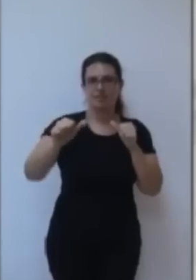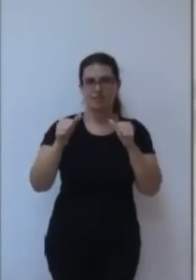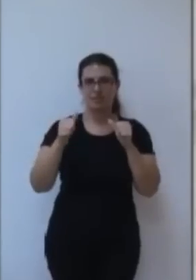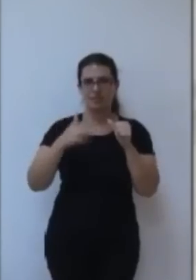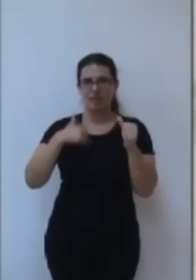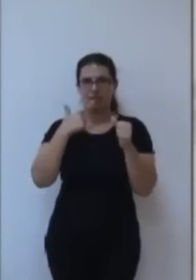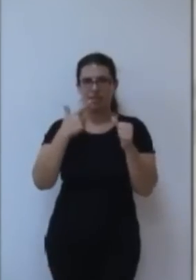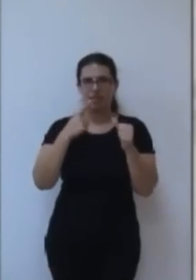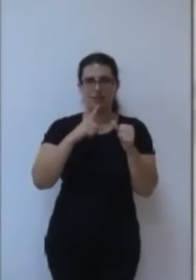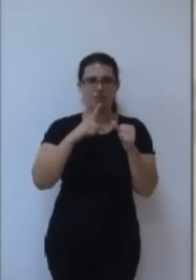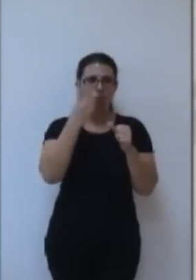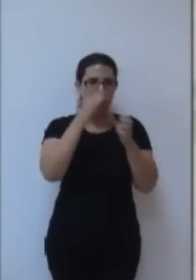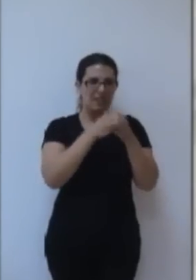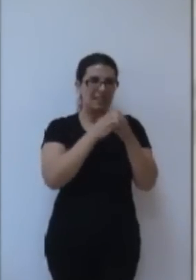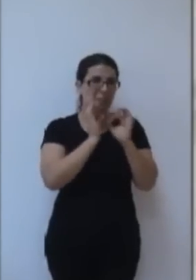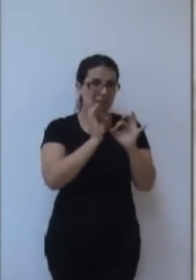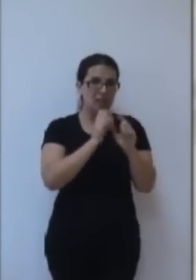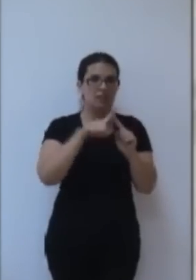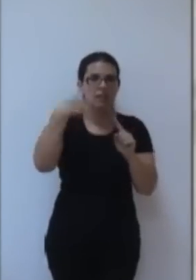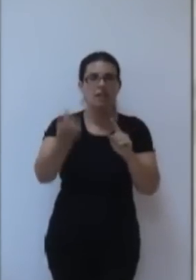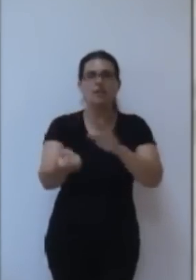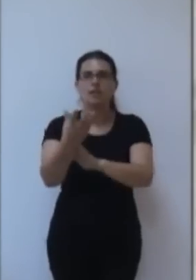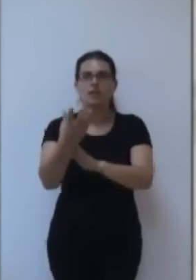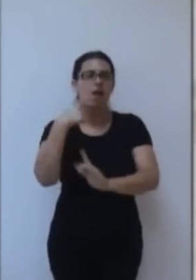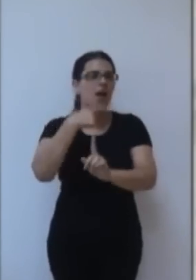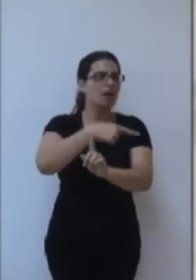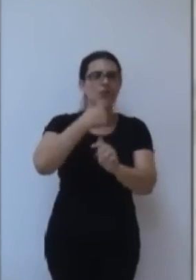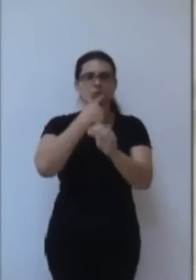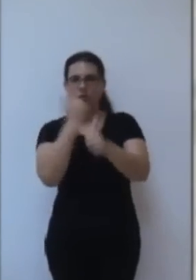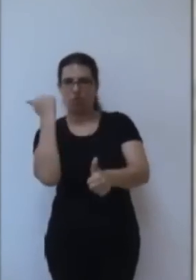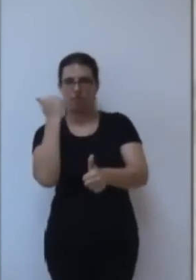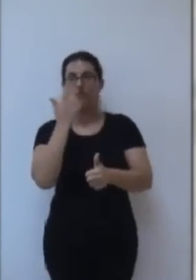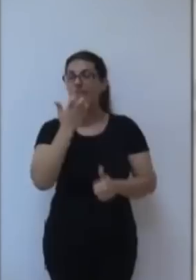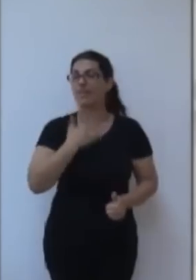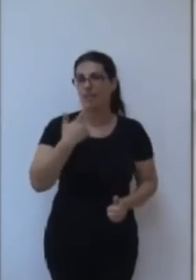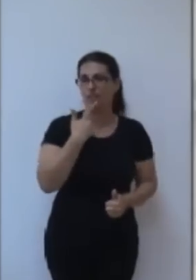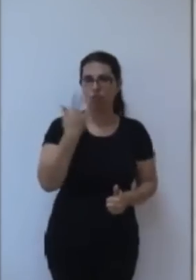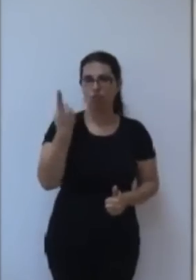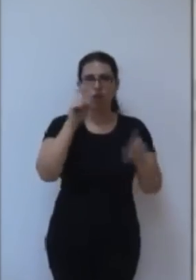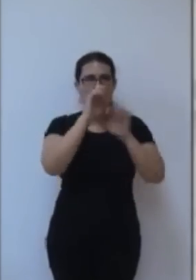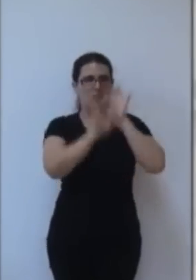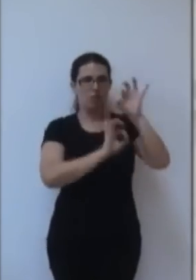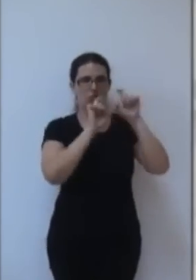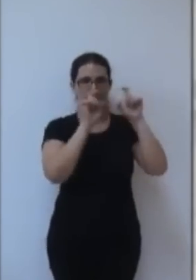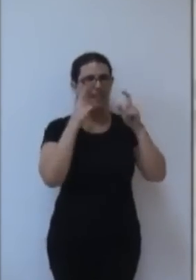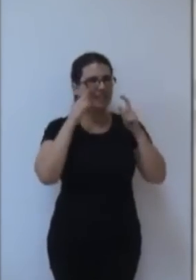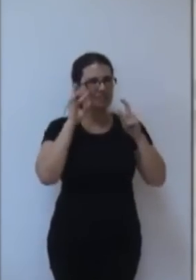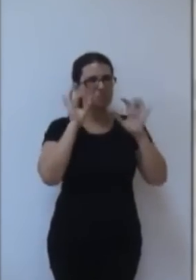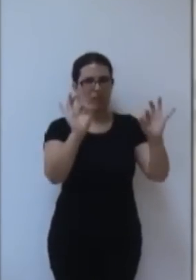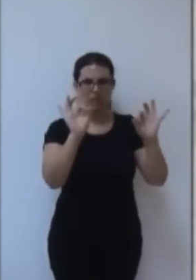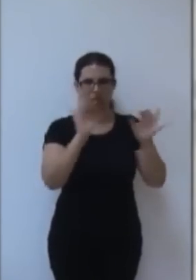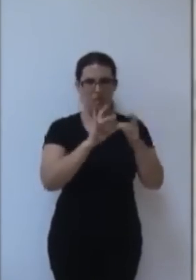sí puede ser más inclusiva, ¿no? O sea, cuando una organización experta en discapacidad realiza